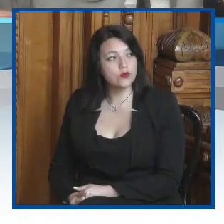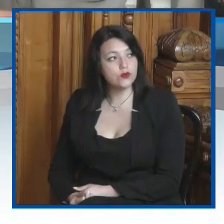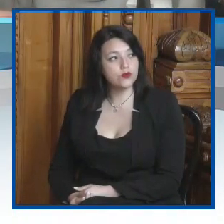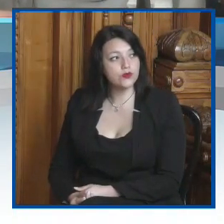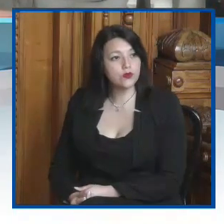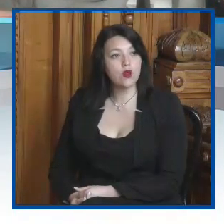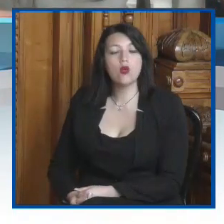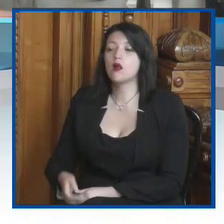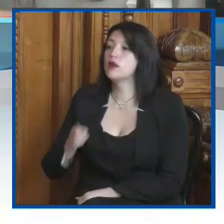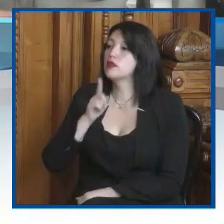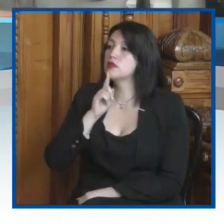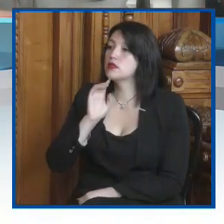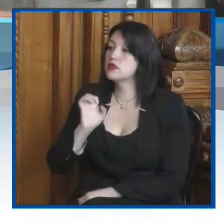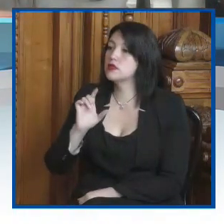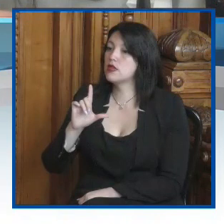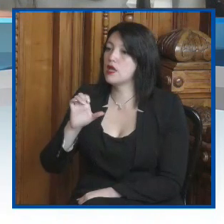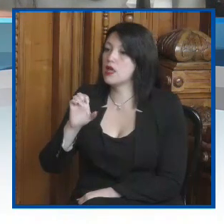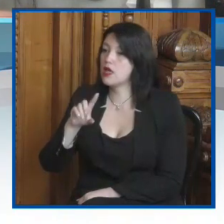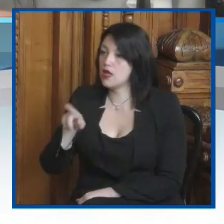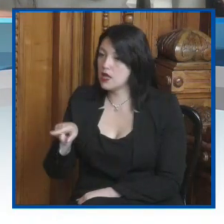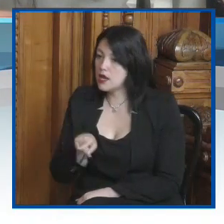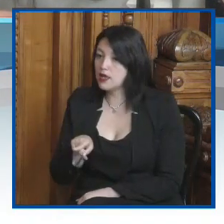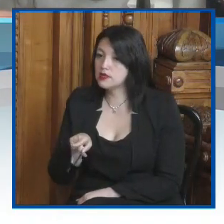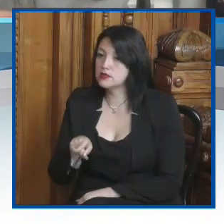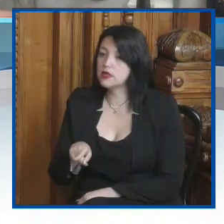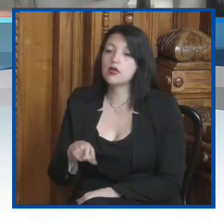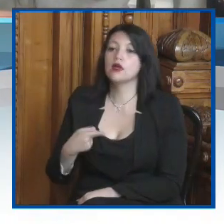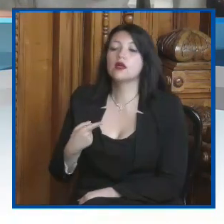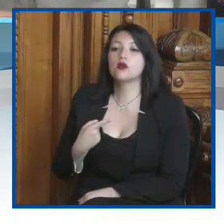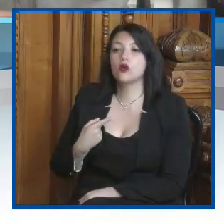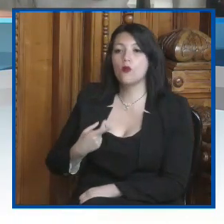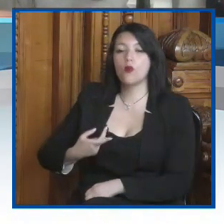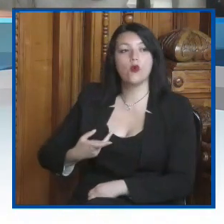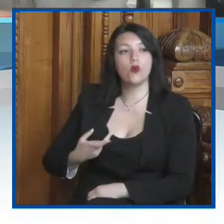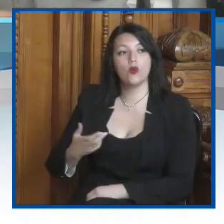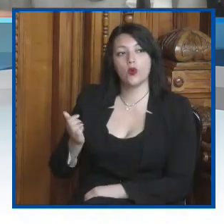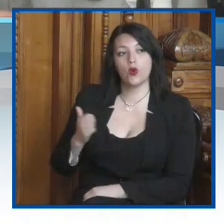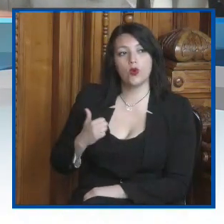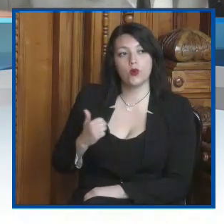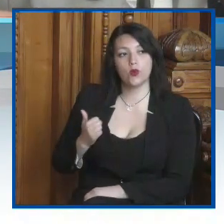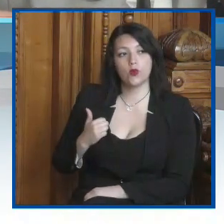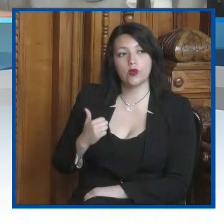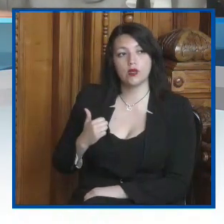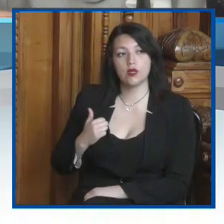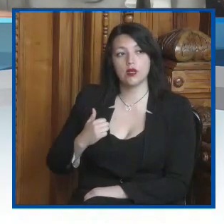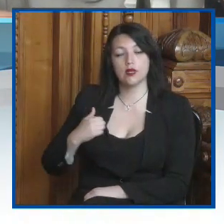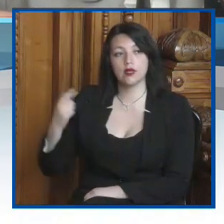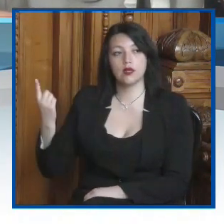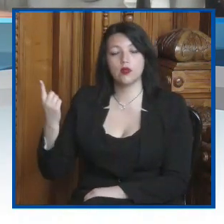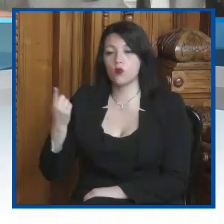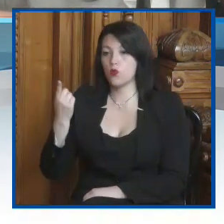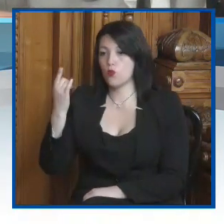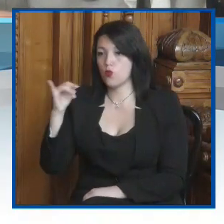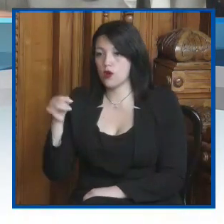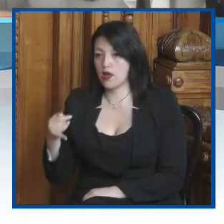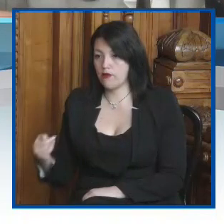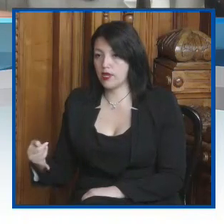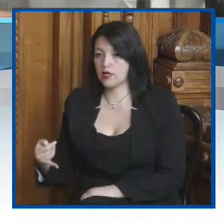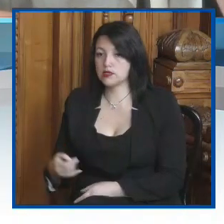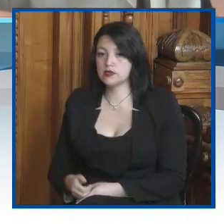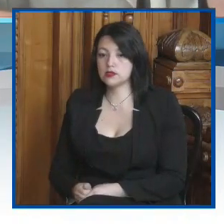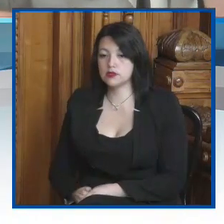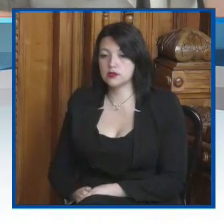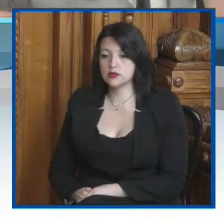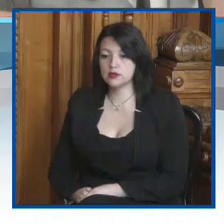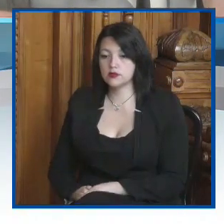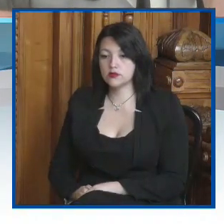el telex a la comisaría para que lo cite al imputado y que venga, me pasó una vez que,